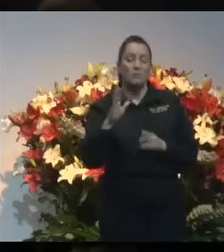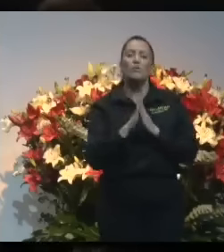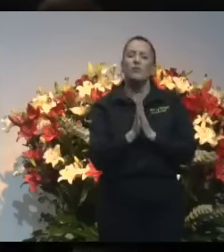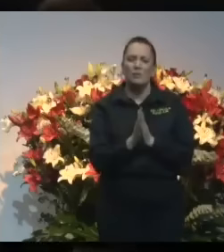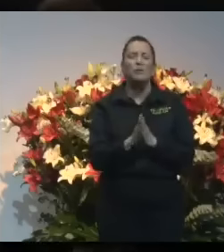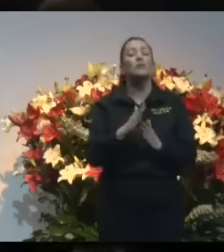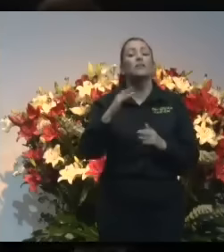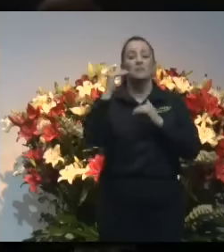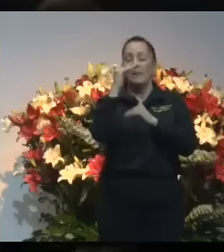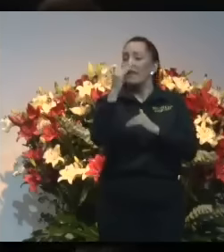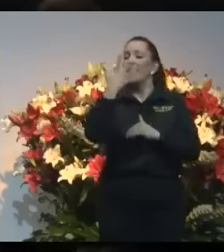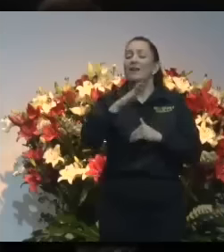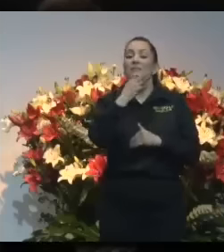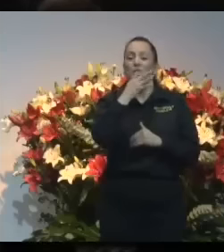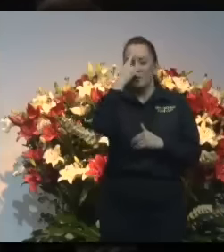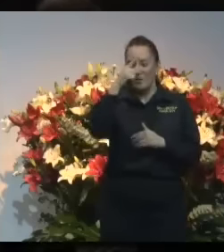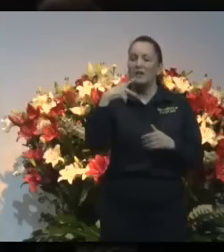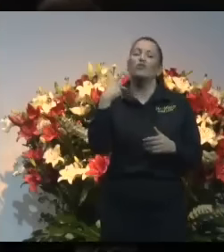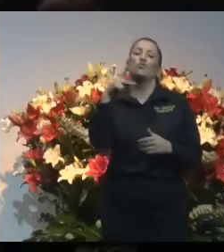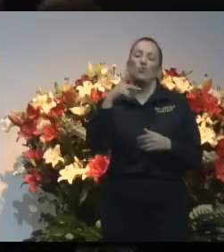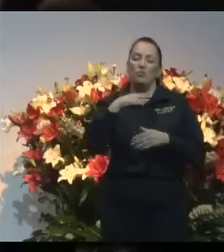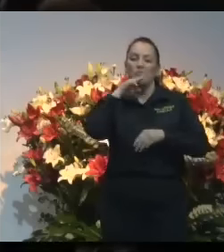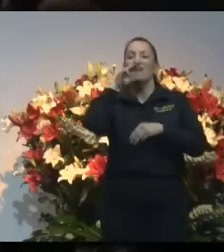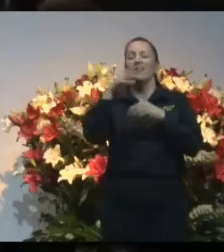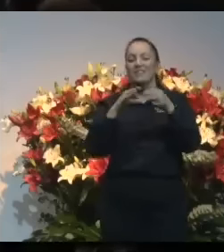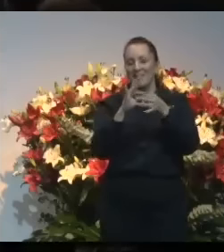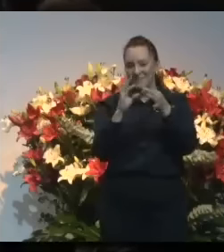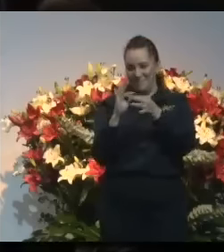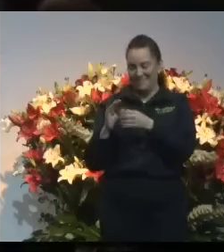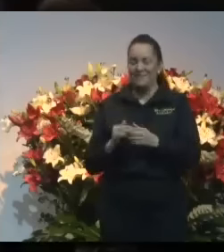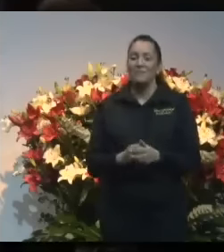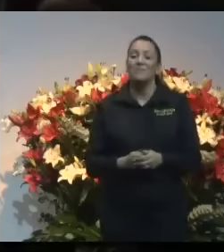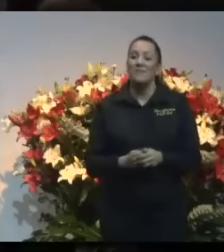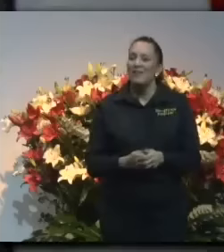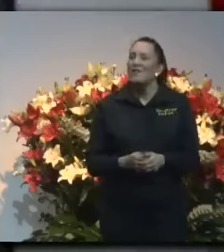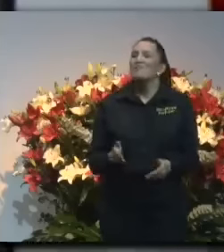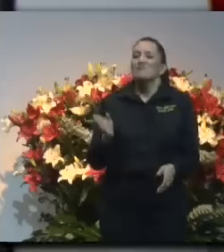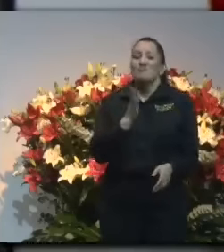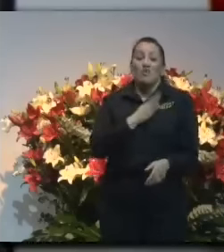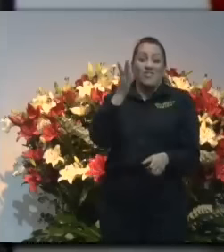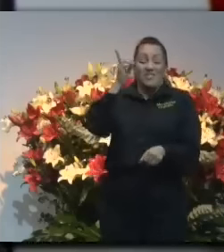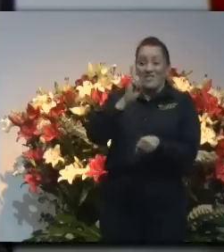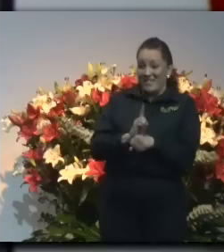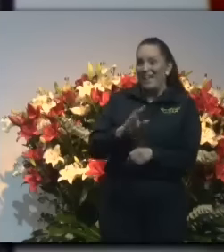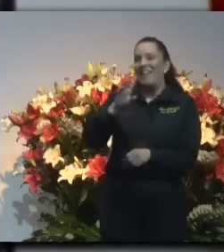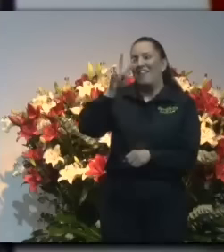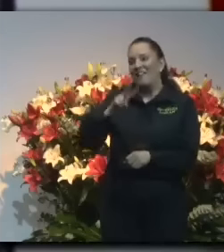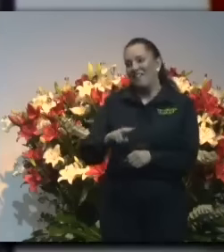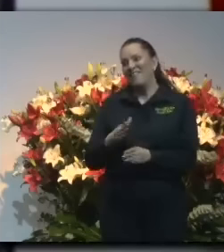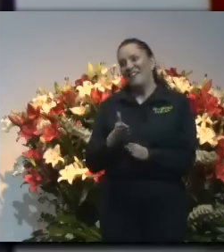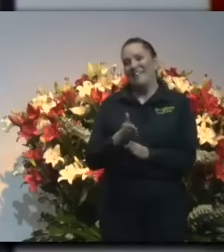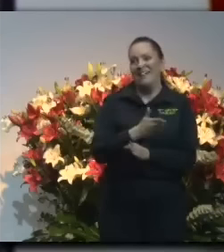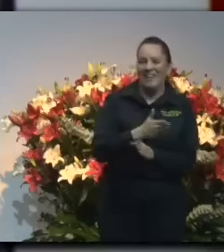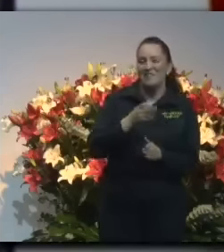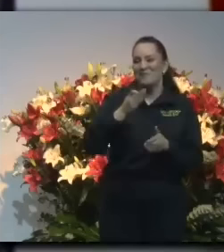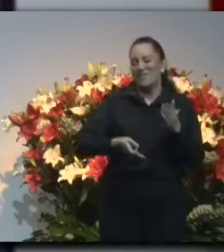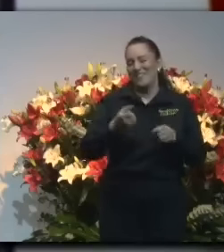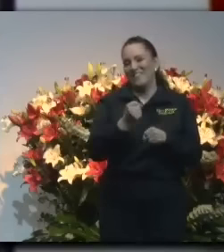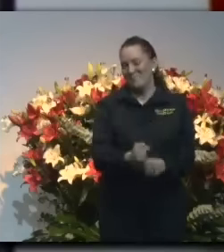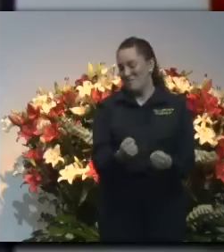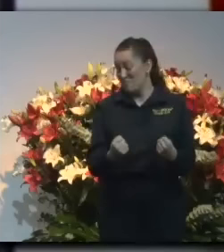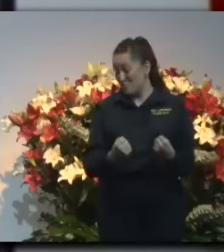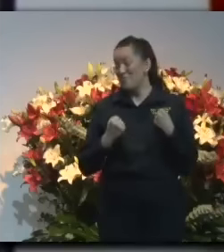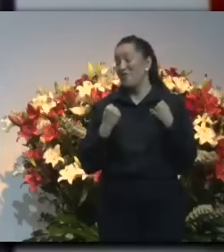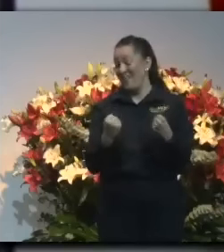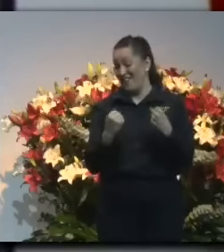Claro que sí. Pues antes que nada, muy buenos días, qué gusto estar aquí después de ese intenso fin de semana que viví. Efectivamente, ayer